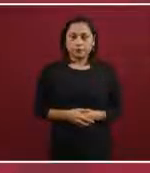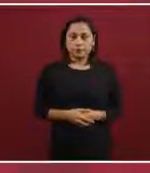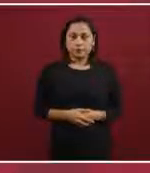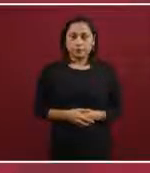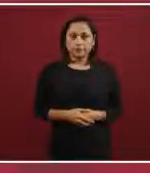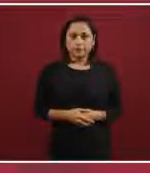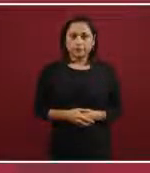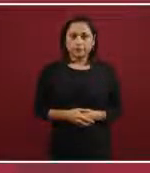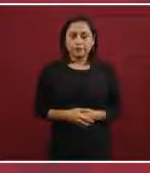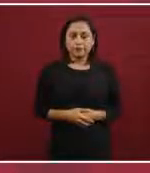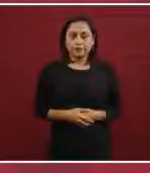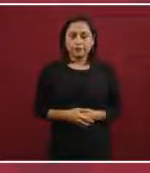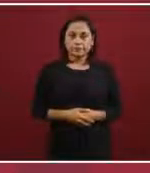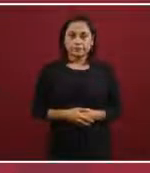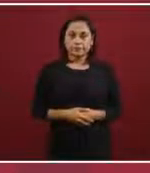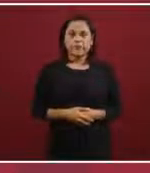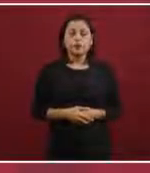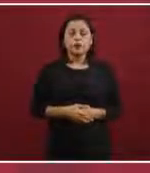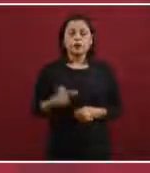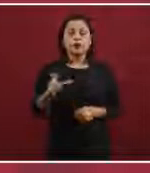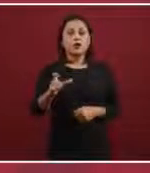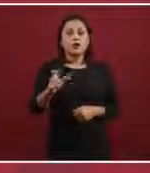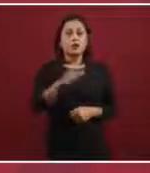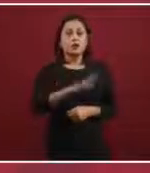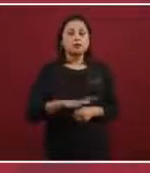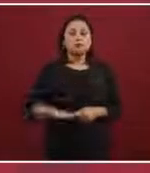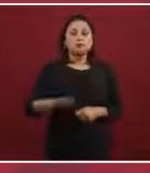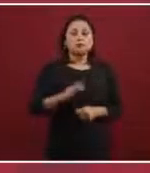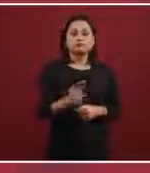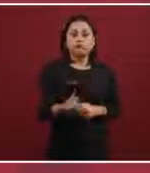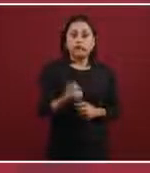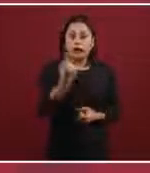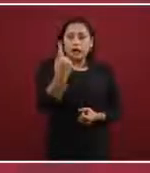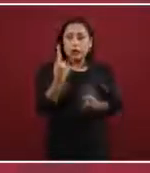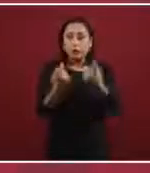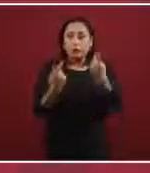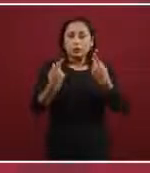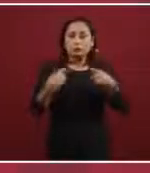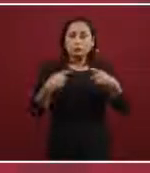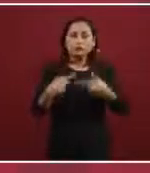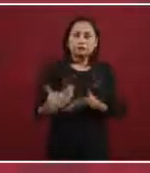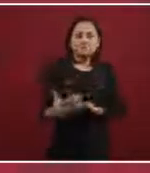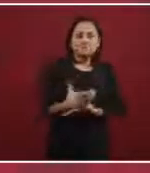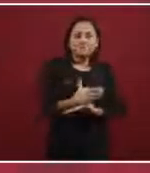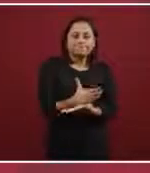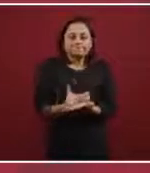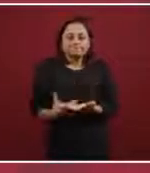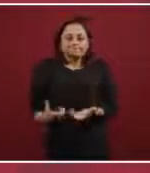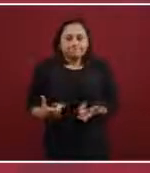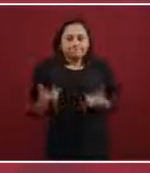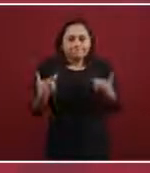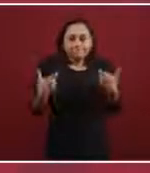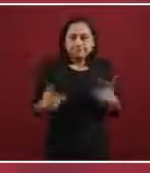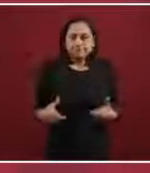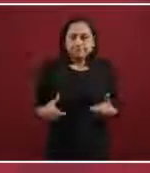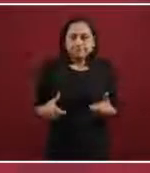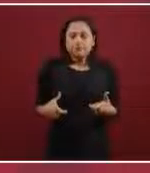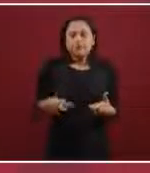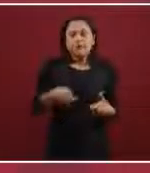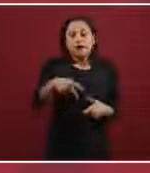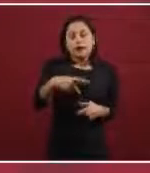mucho capital en pocas manos cuándo pocos